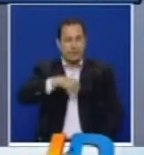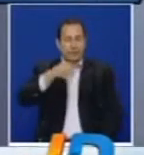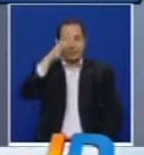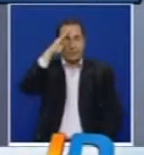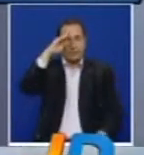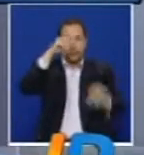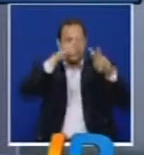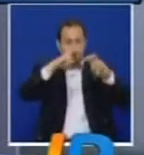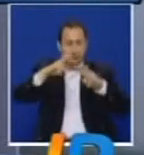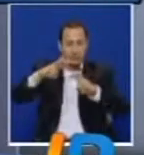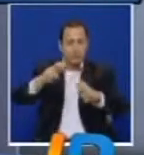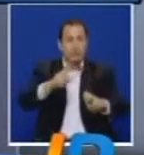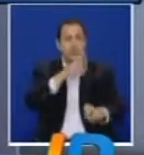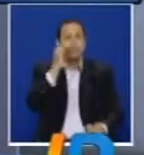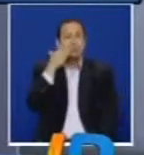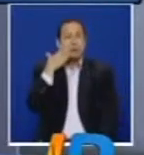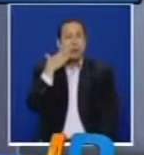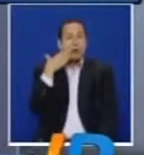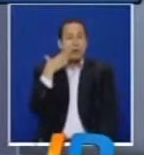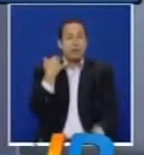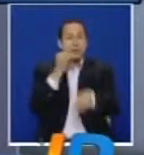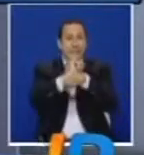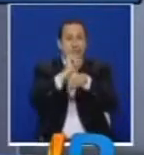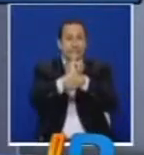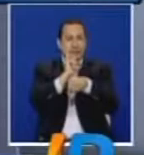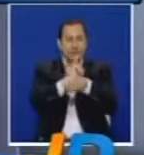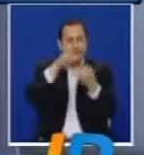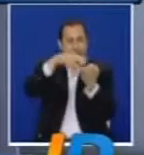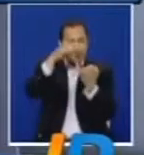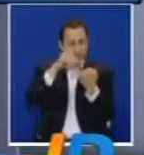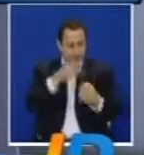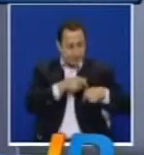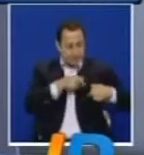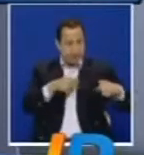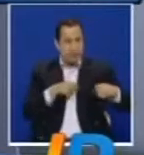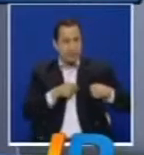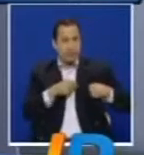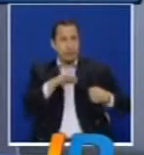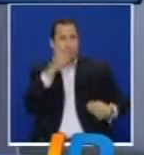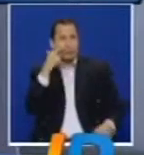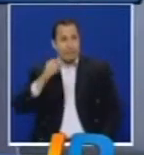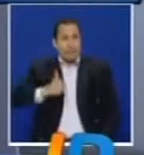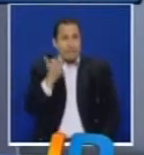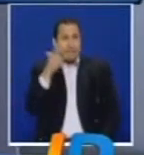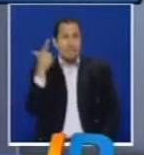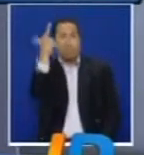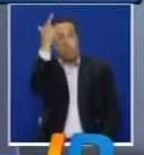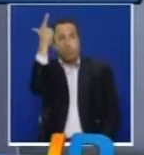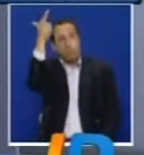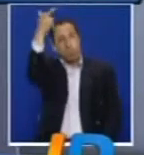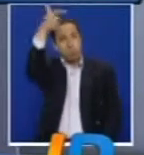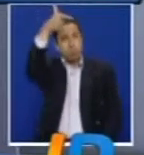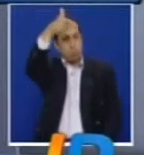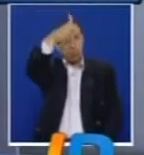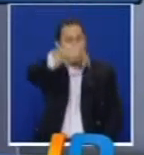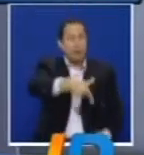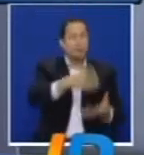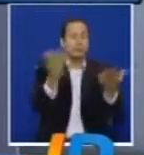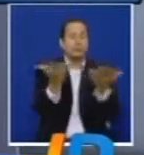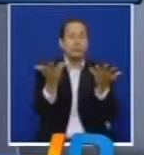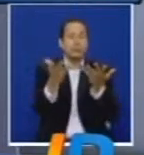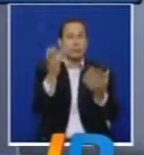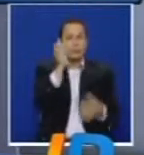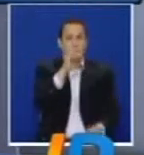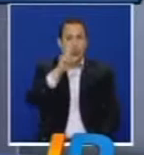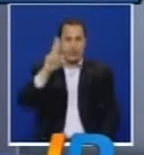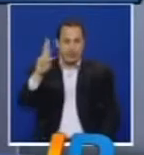muerte de un joven misionero de la iglesia mormona que habría sido alcanzado por una bala perdida cuando adelantaba tareas de evangelización en el oriente de Cali. El